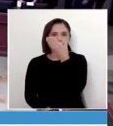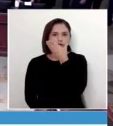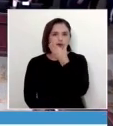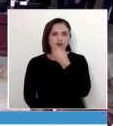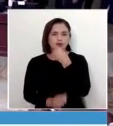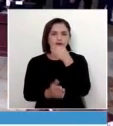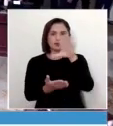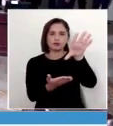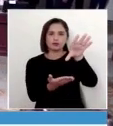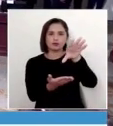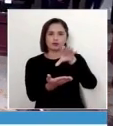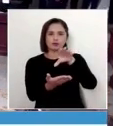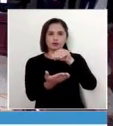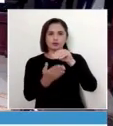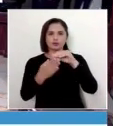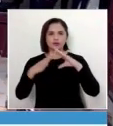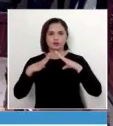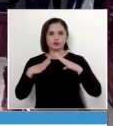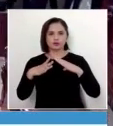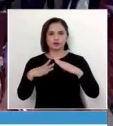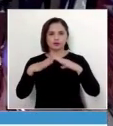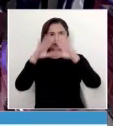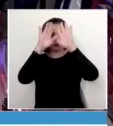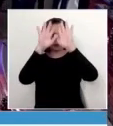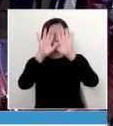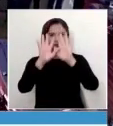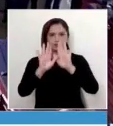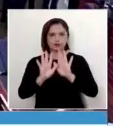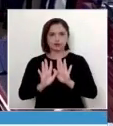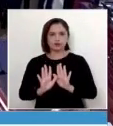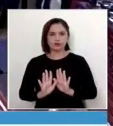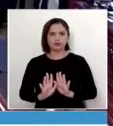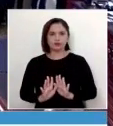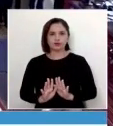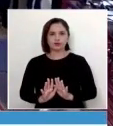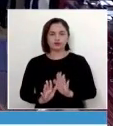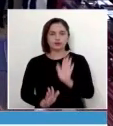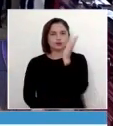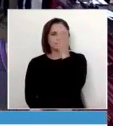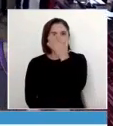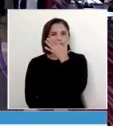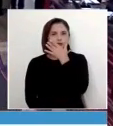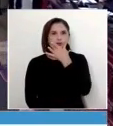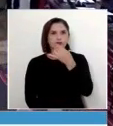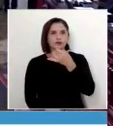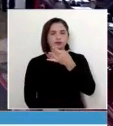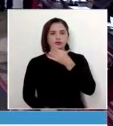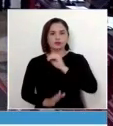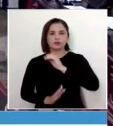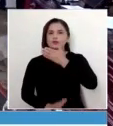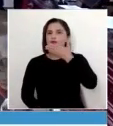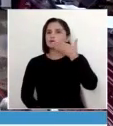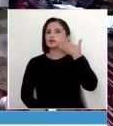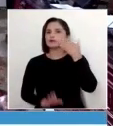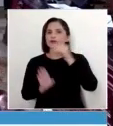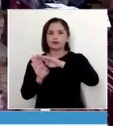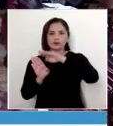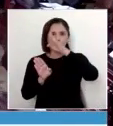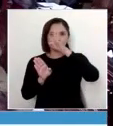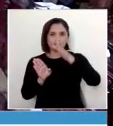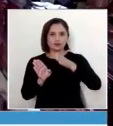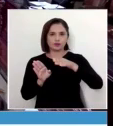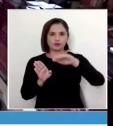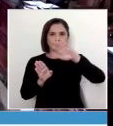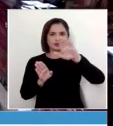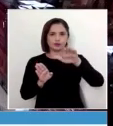jodan y la salieron apoyando. Y junto a otras cosas más también que fueron ocurriendo en el camino,